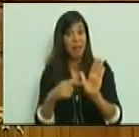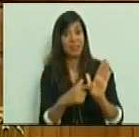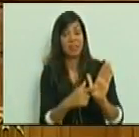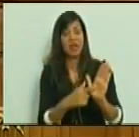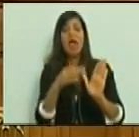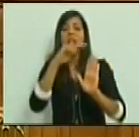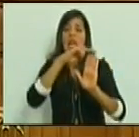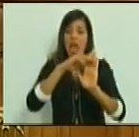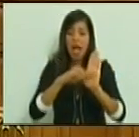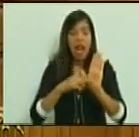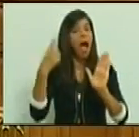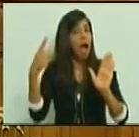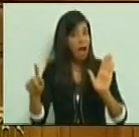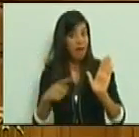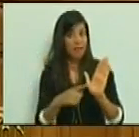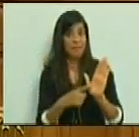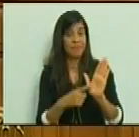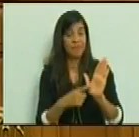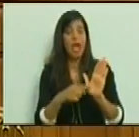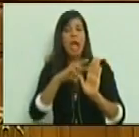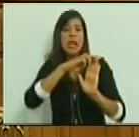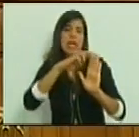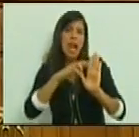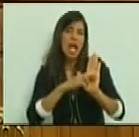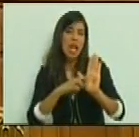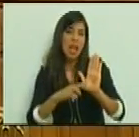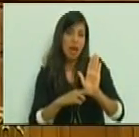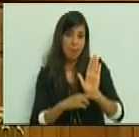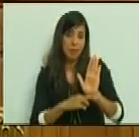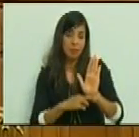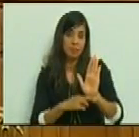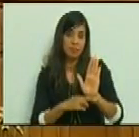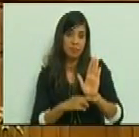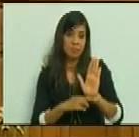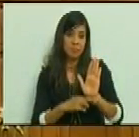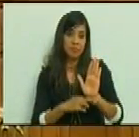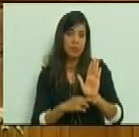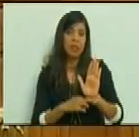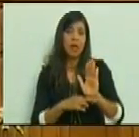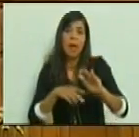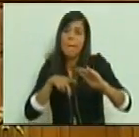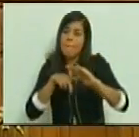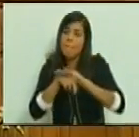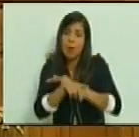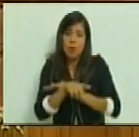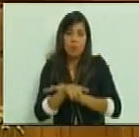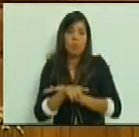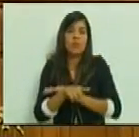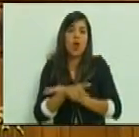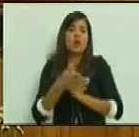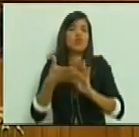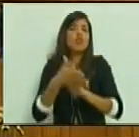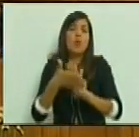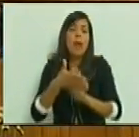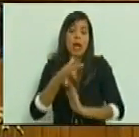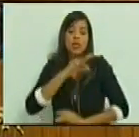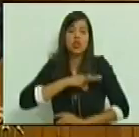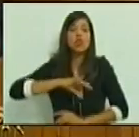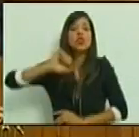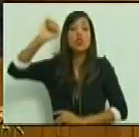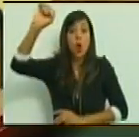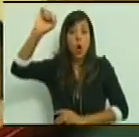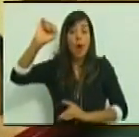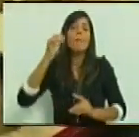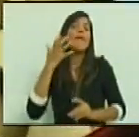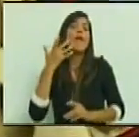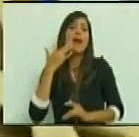sus reglamentos. Incluso reglamentos que se atrevieron a describir un concepto del socialismo. Artículo